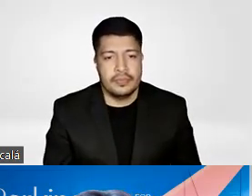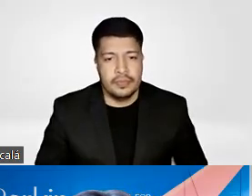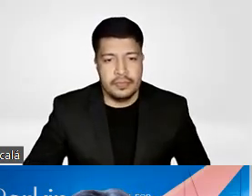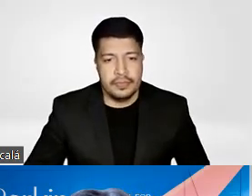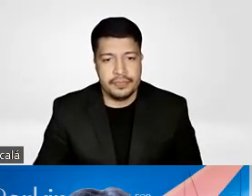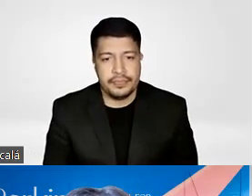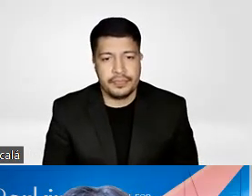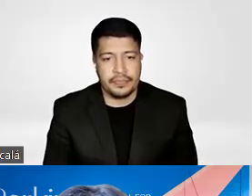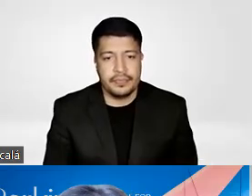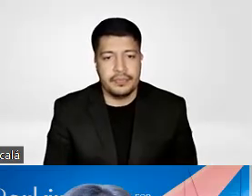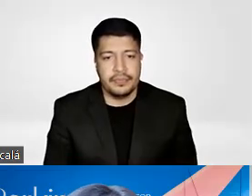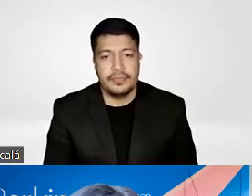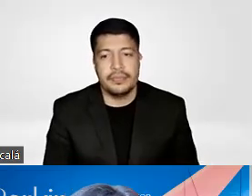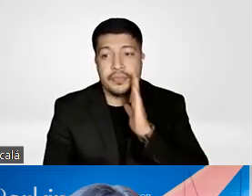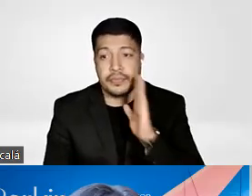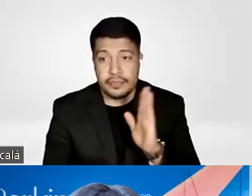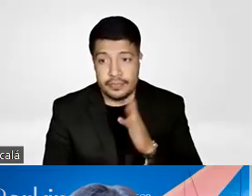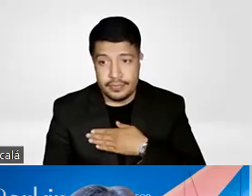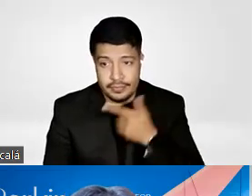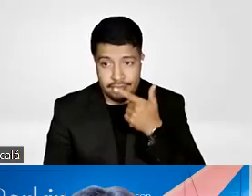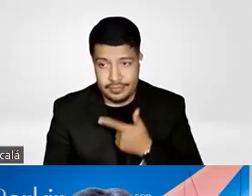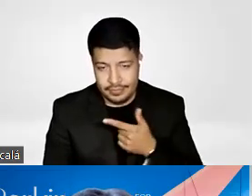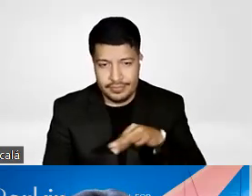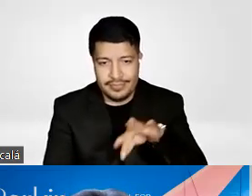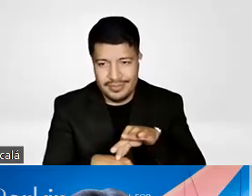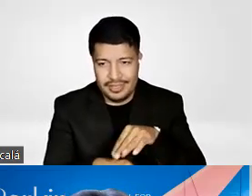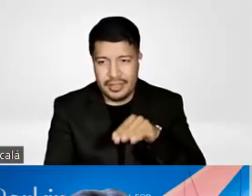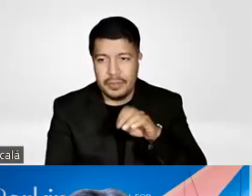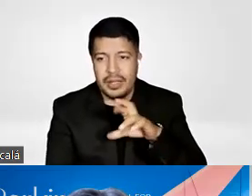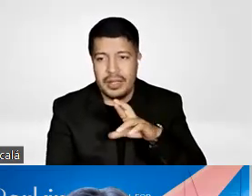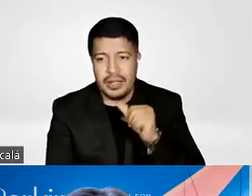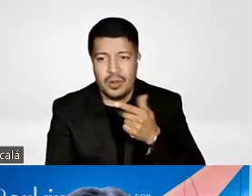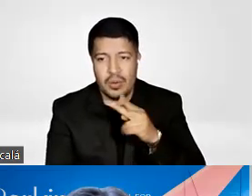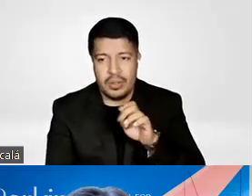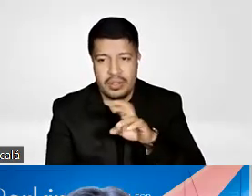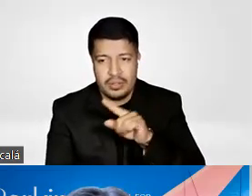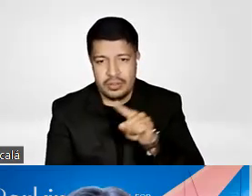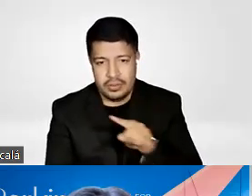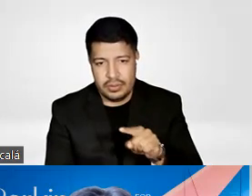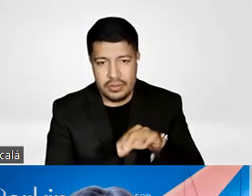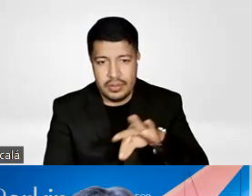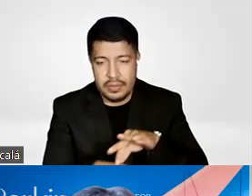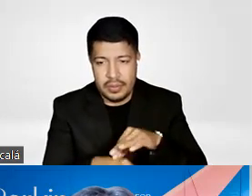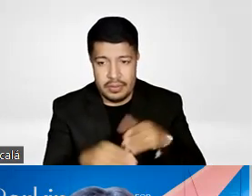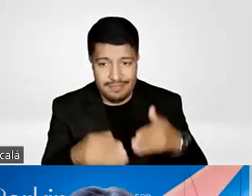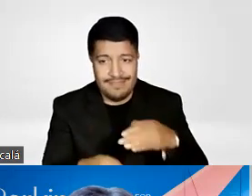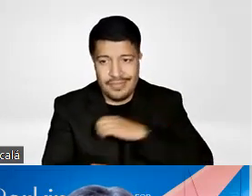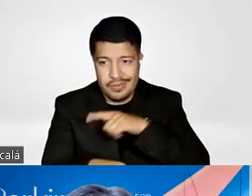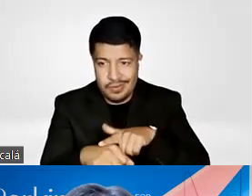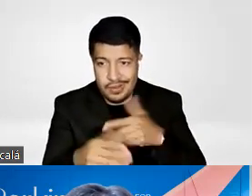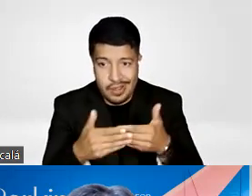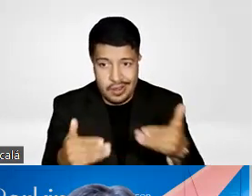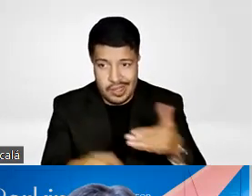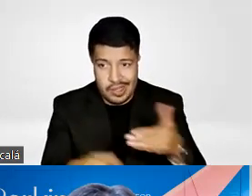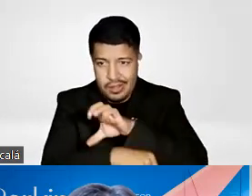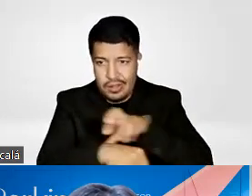Hola, buenas noches. Soy la doctora Mara Gutiérrez, soy médico especialista en medicina de rehabilitación y actualmente estoy en la coordinación médica